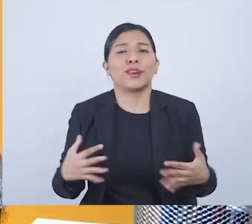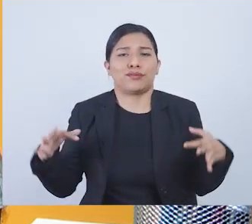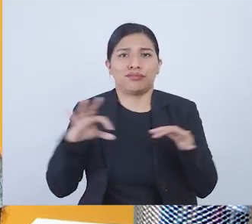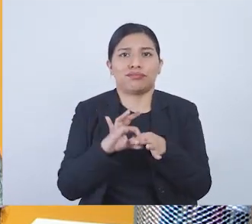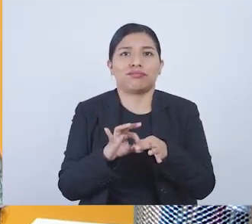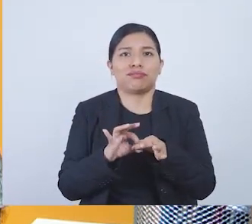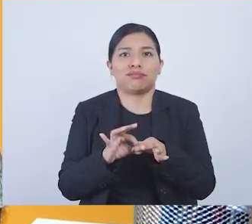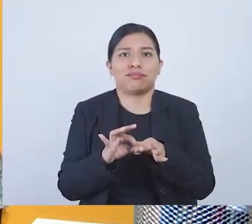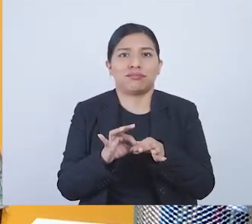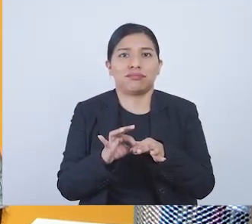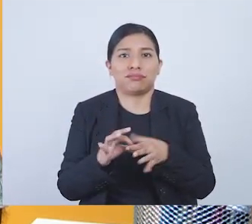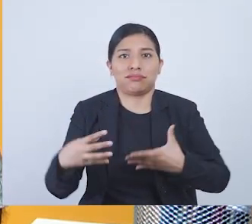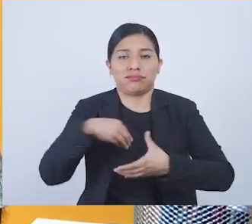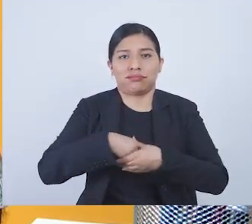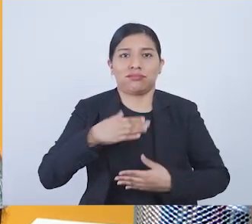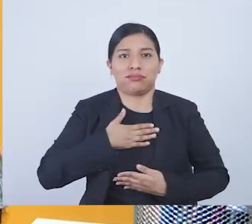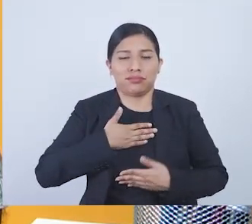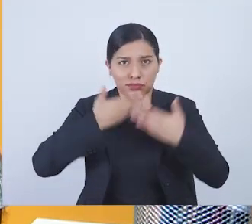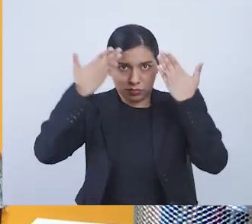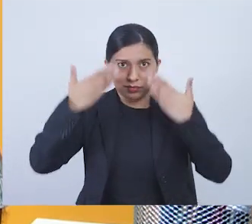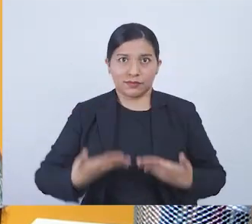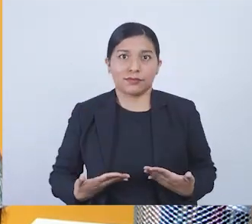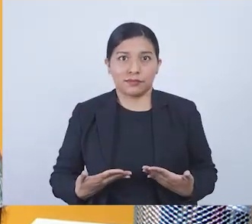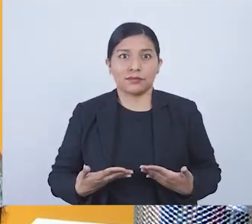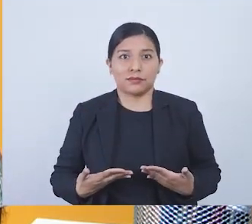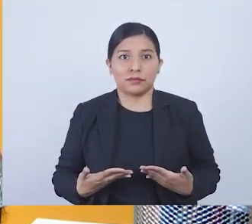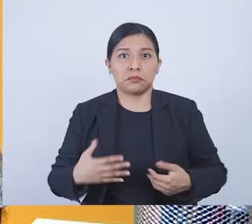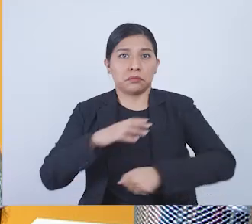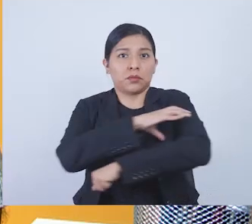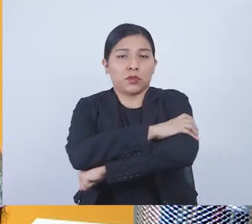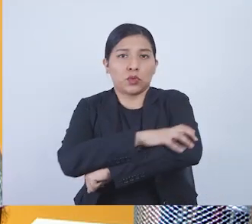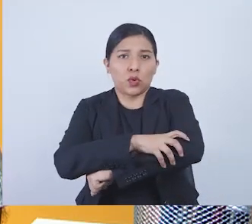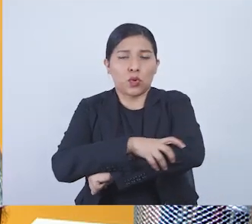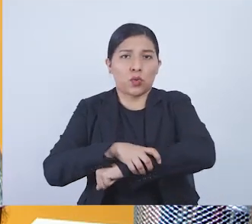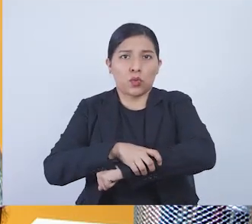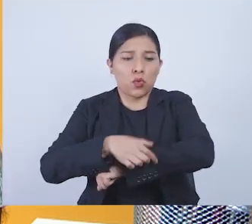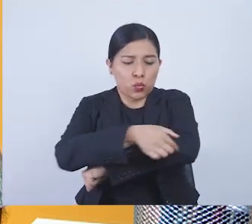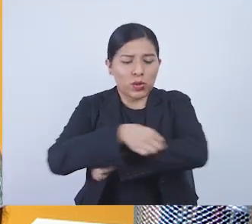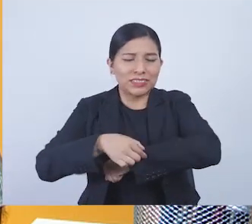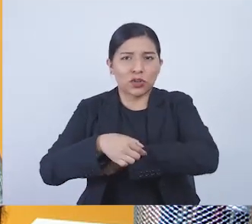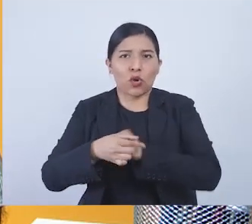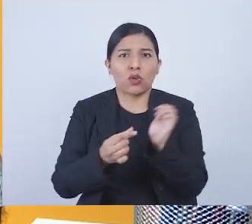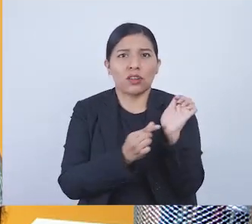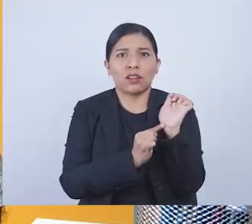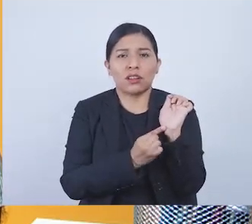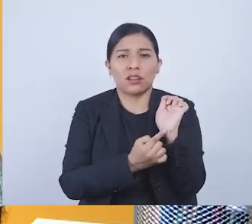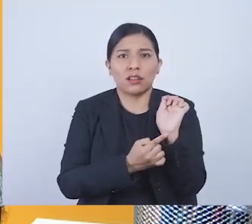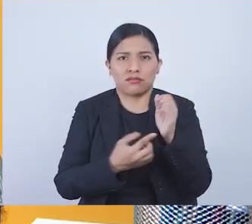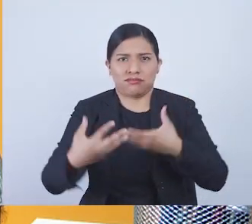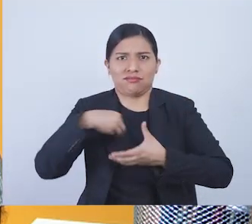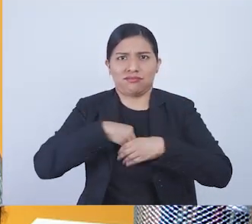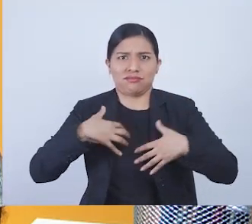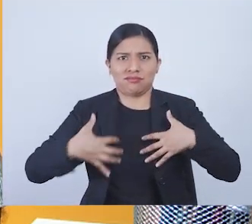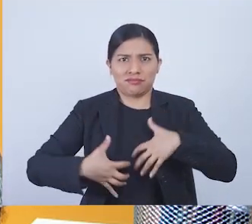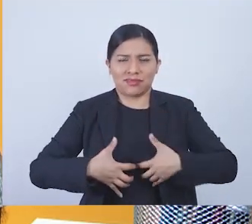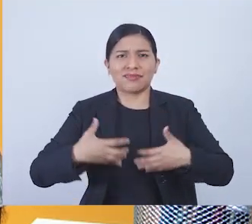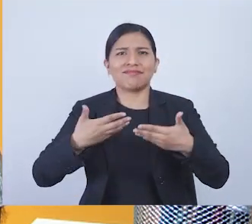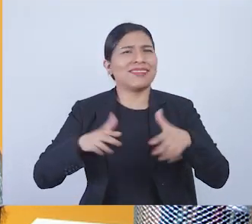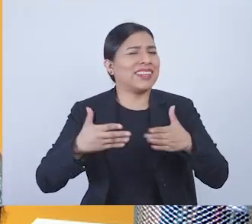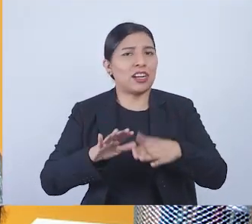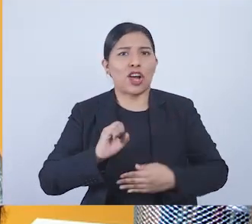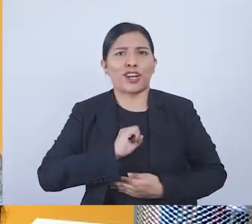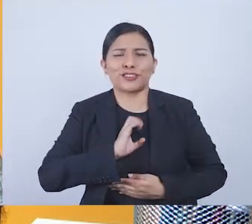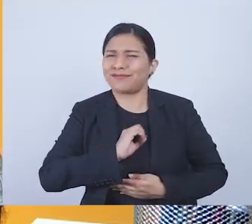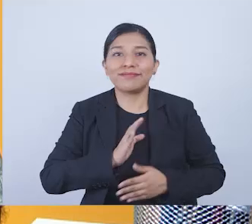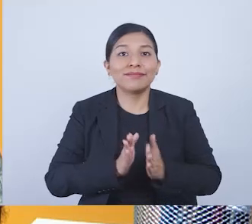estructuras internas del organismo, llámese músculos, huesos, articulaciones, órganos vitales como los pulmones, el